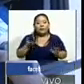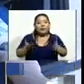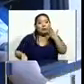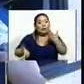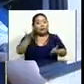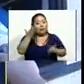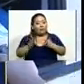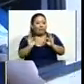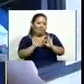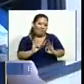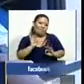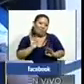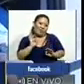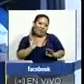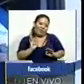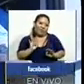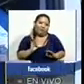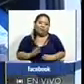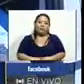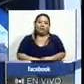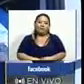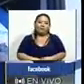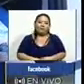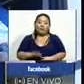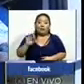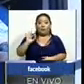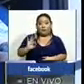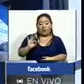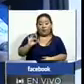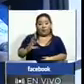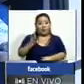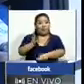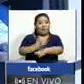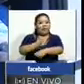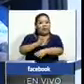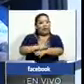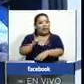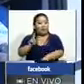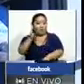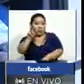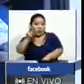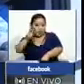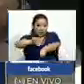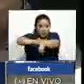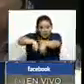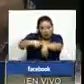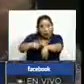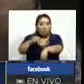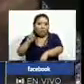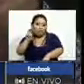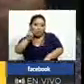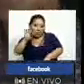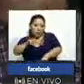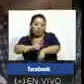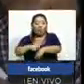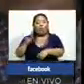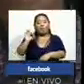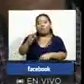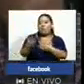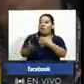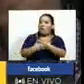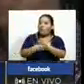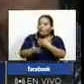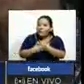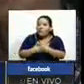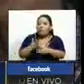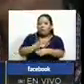vez un poco prudente el que fuera efectiva unas 12 horas o 24 horas después. Que lo hubieran avisado a las